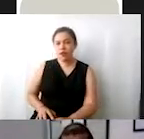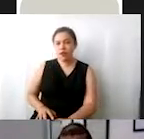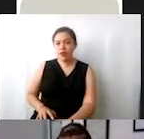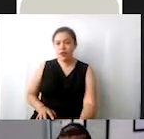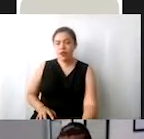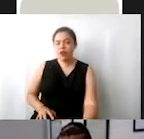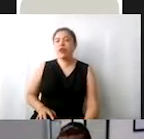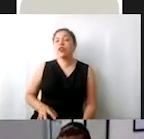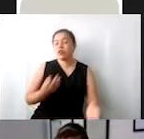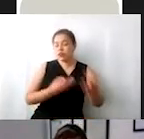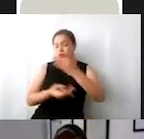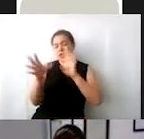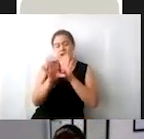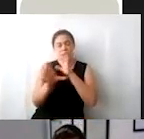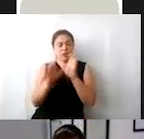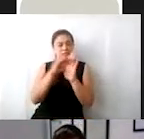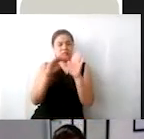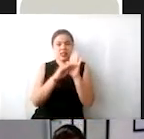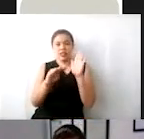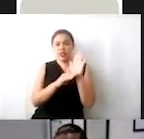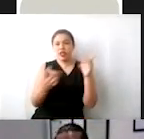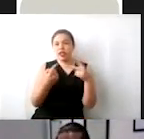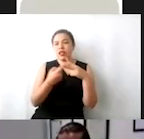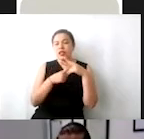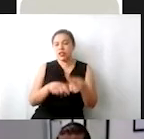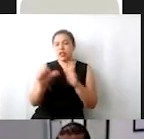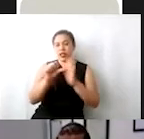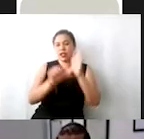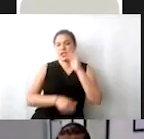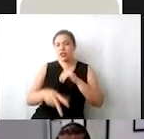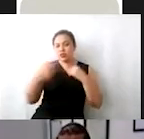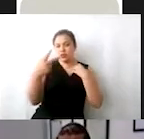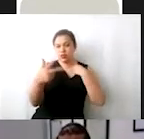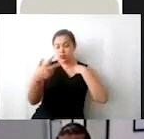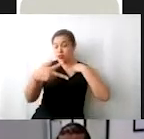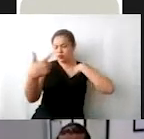las implicaciones que de entrada nos da el artículo 12.